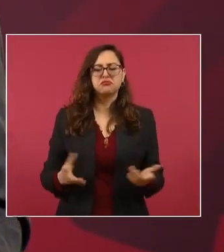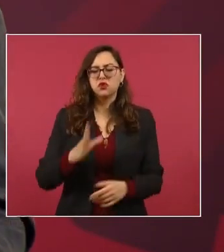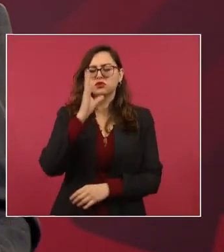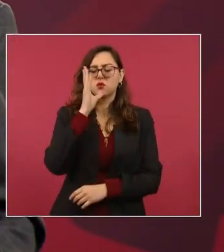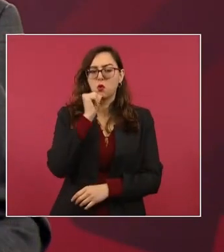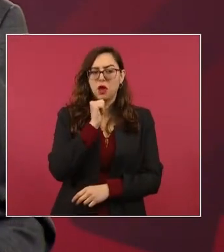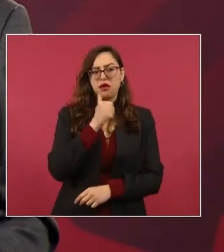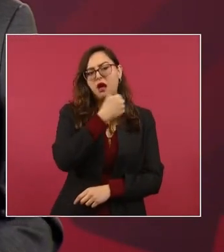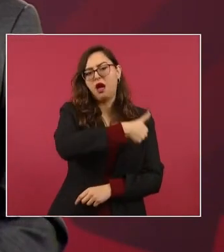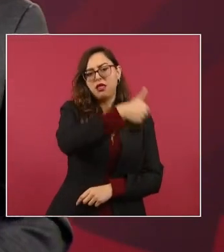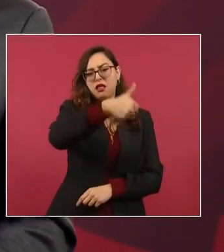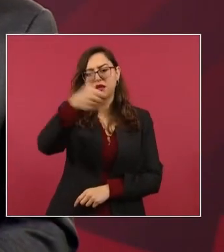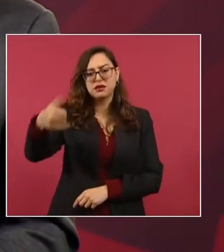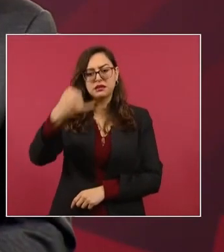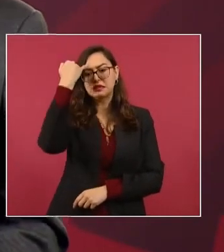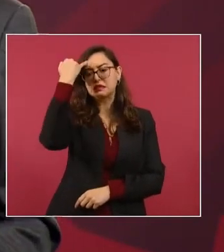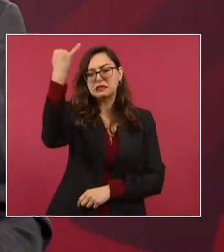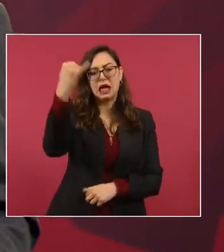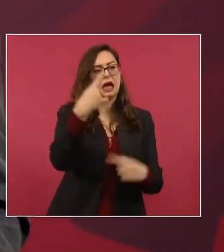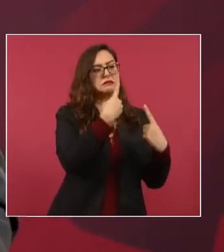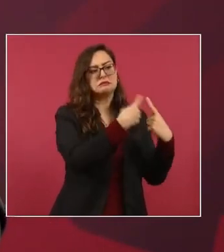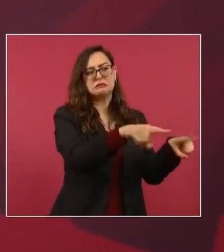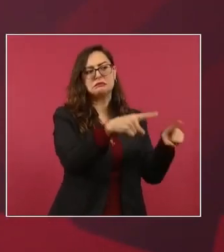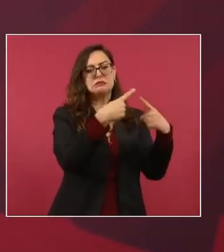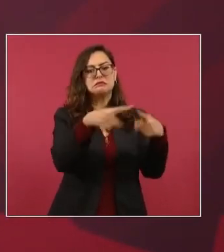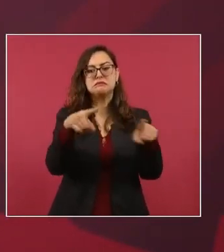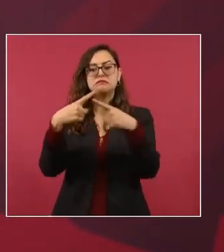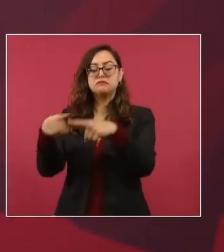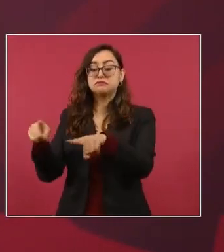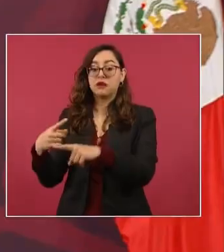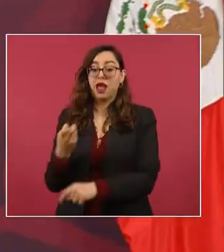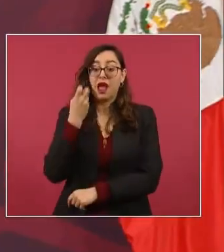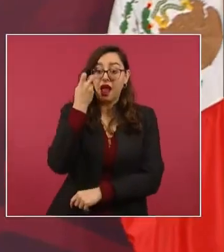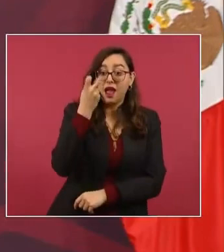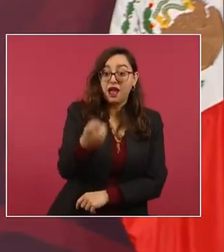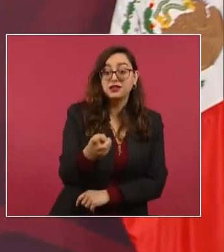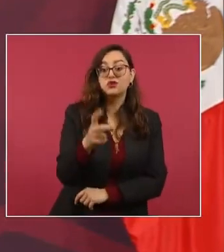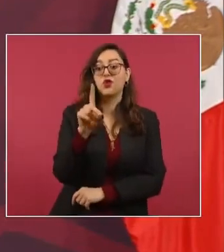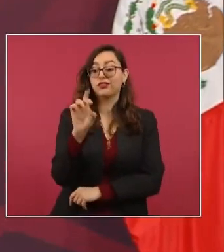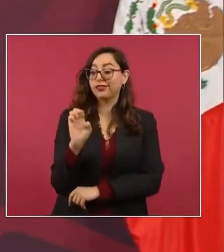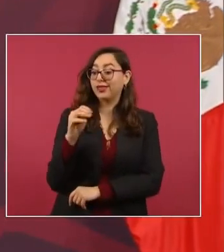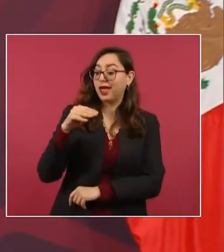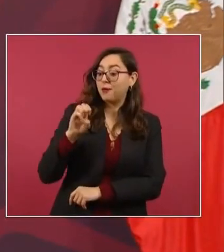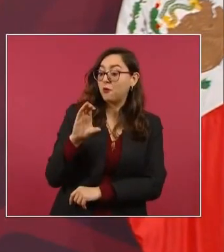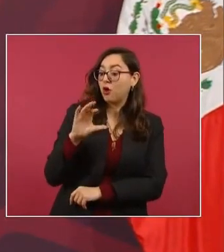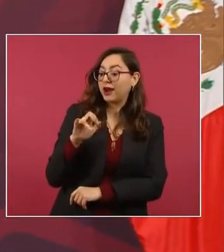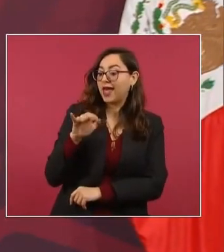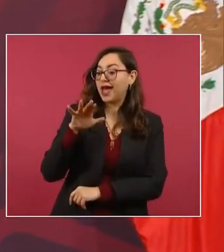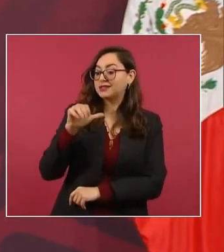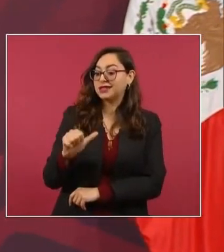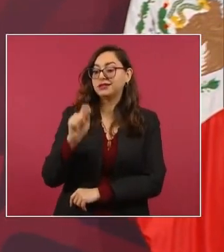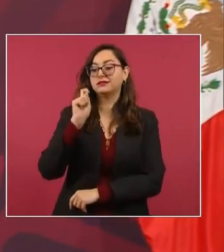totalitarismo. La democracia es diversidad, es pluralidad.